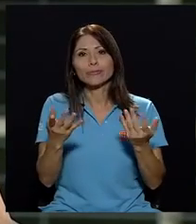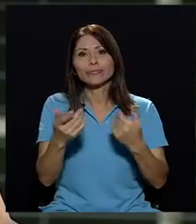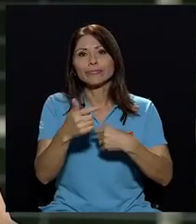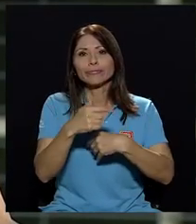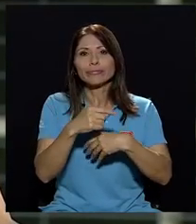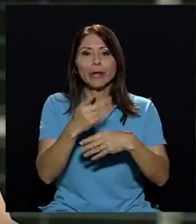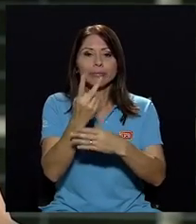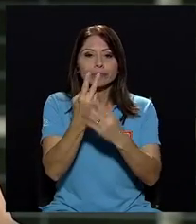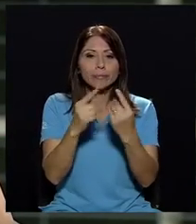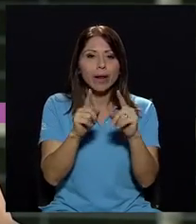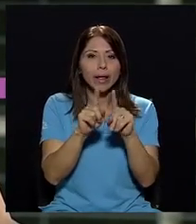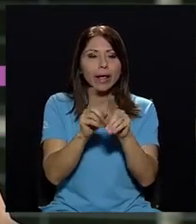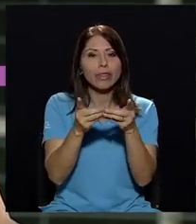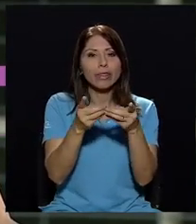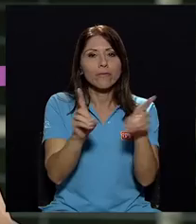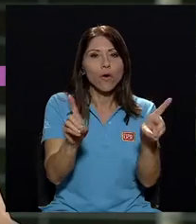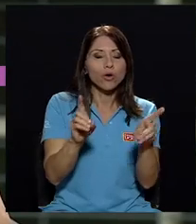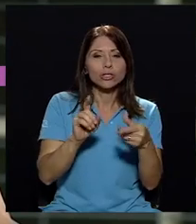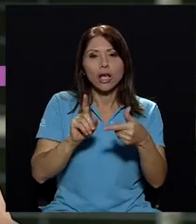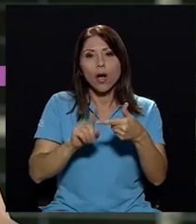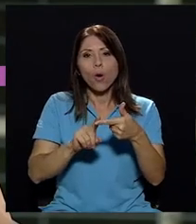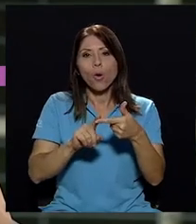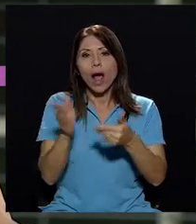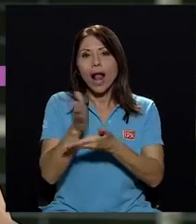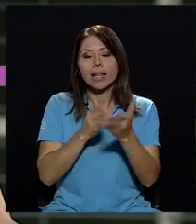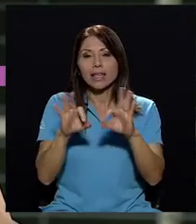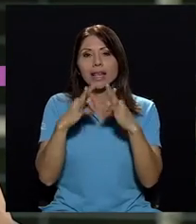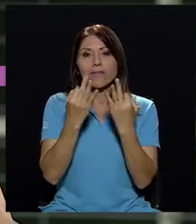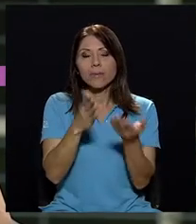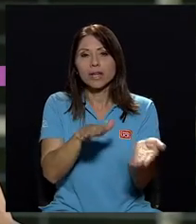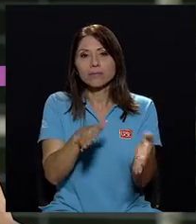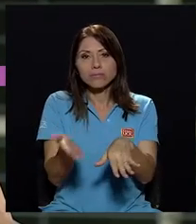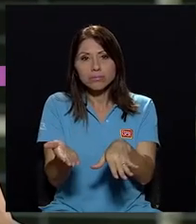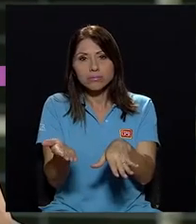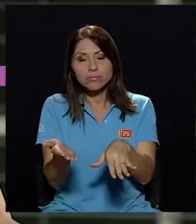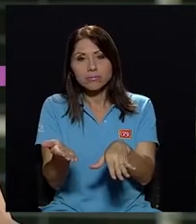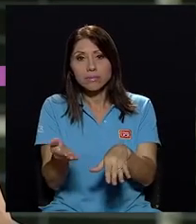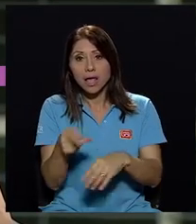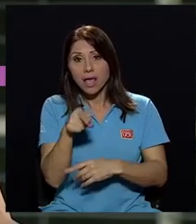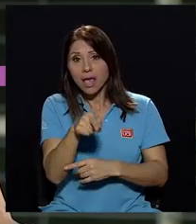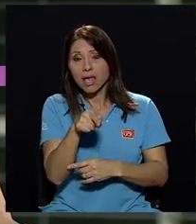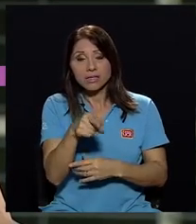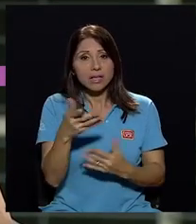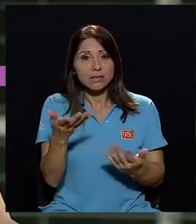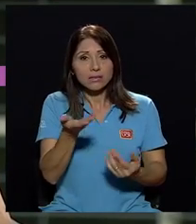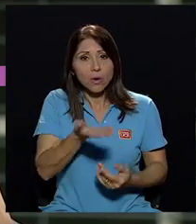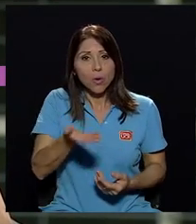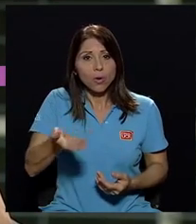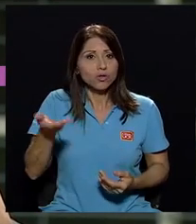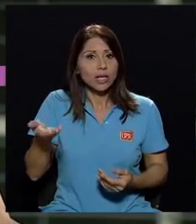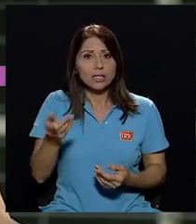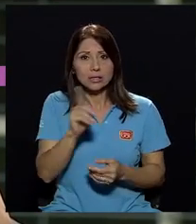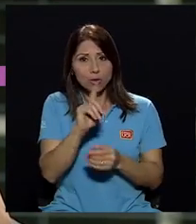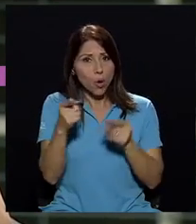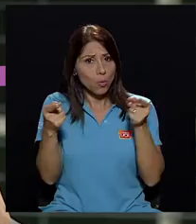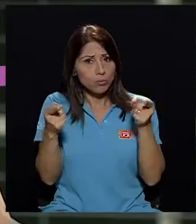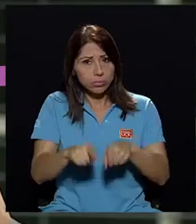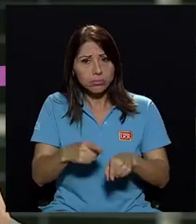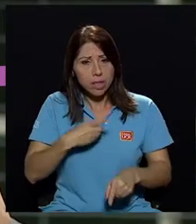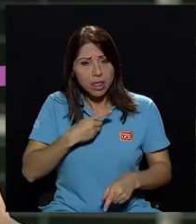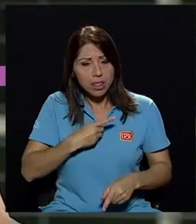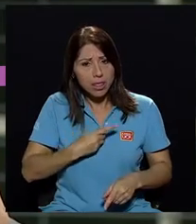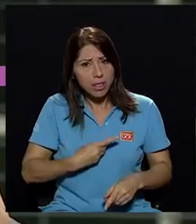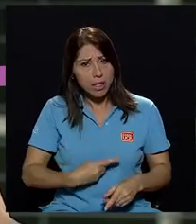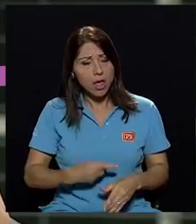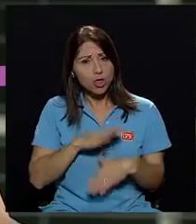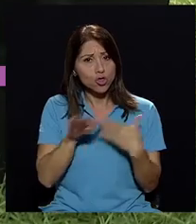divorcio, la muerte de algún familiar, esas cosas, no necesariamente todas esas cosas producen depresión, o